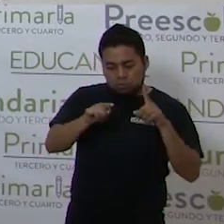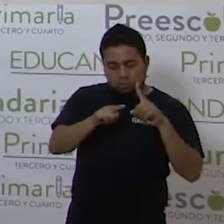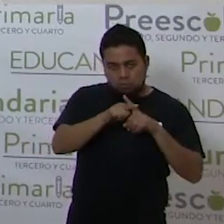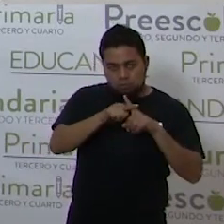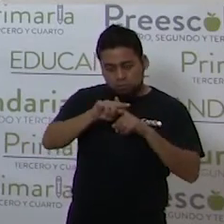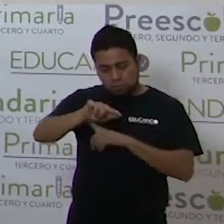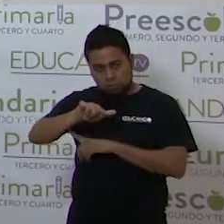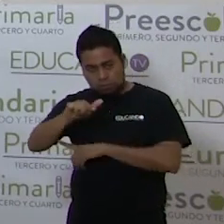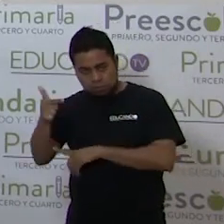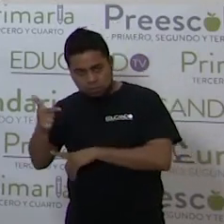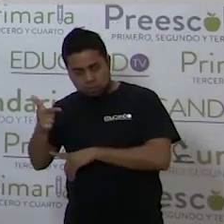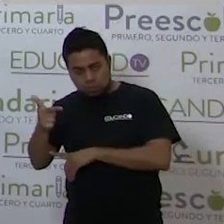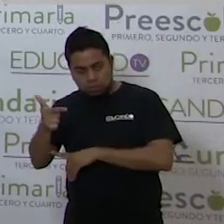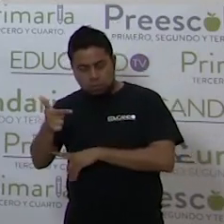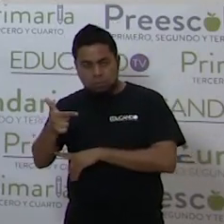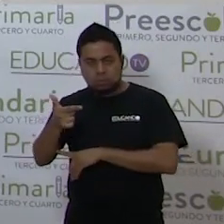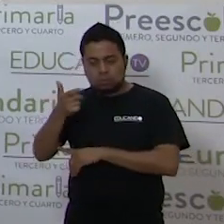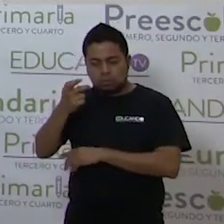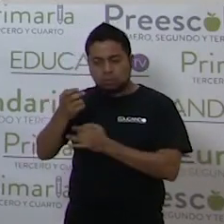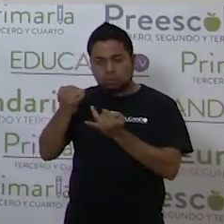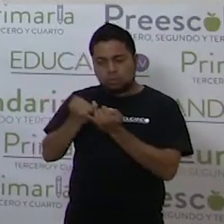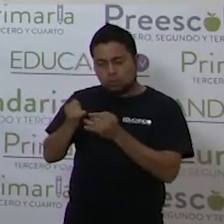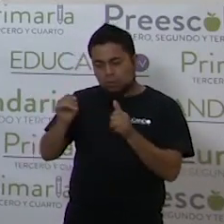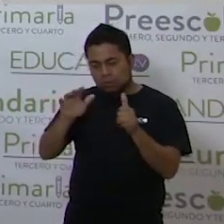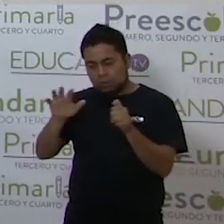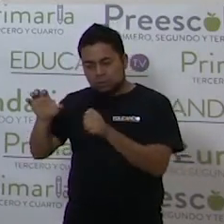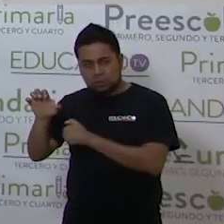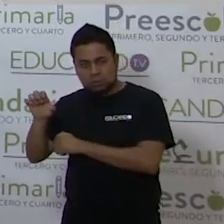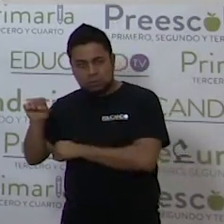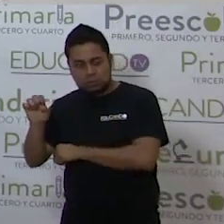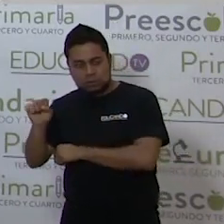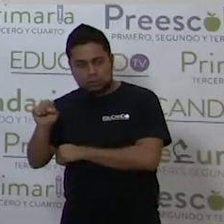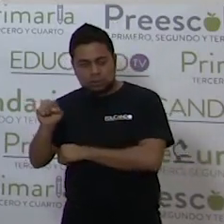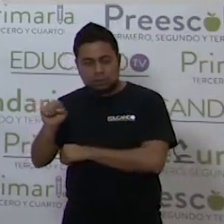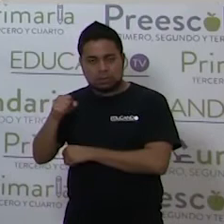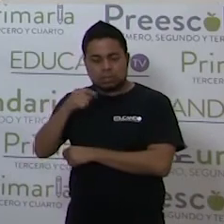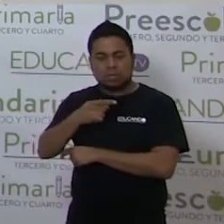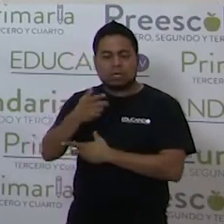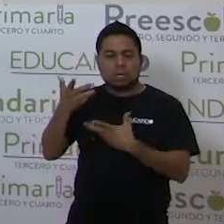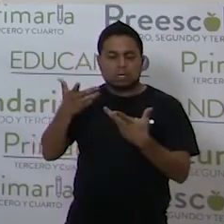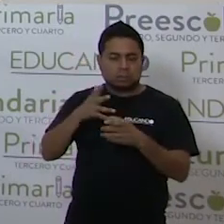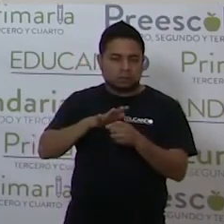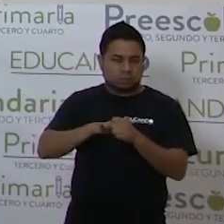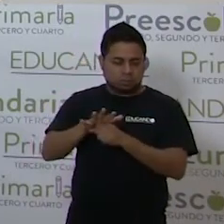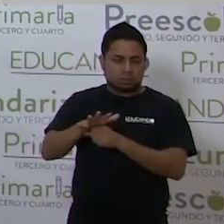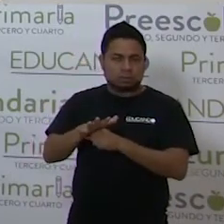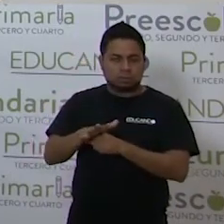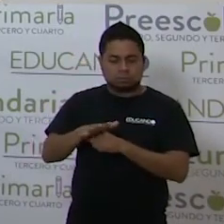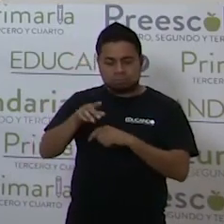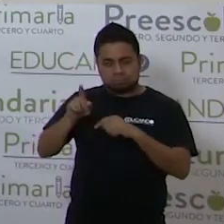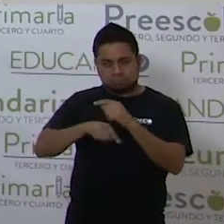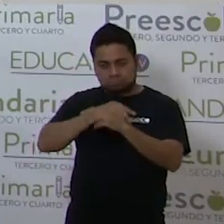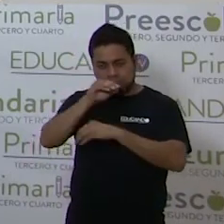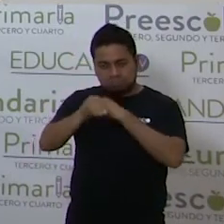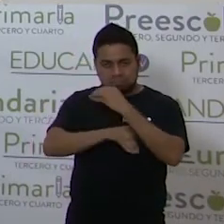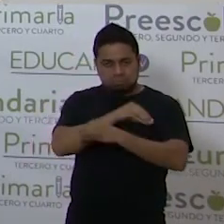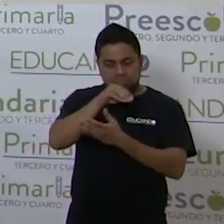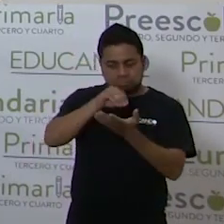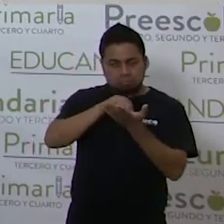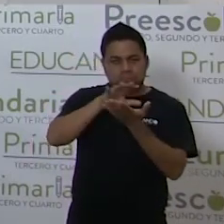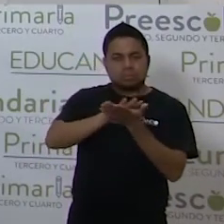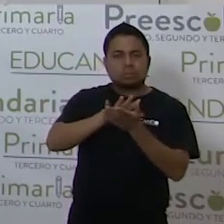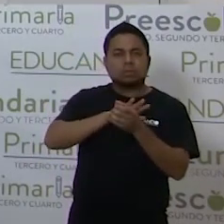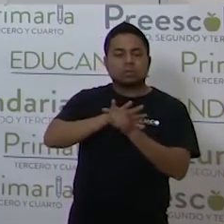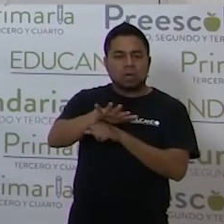12 se obtienen como resultado 660 lo primero que vamos a hacer aquí es sustituir los datos de nuestro